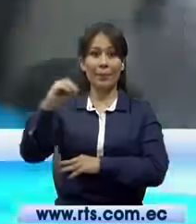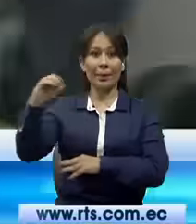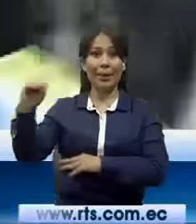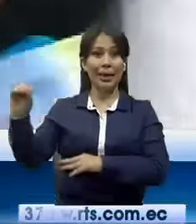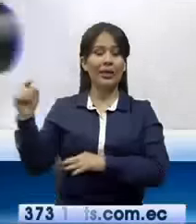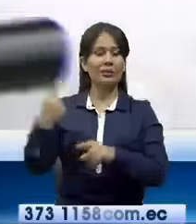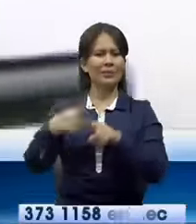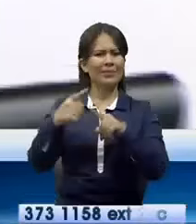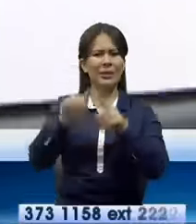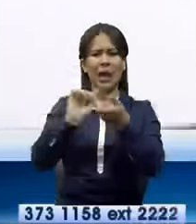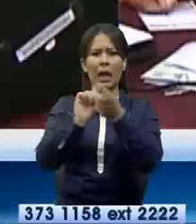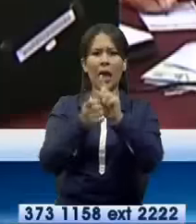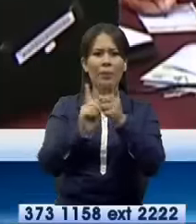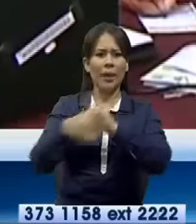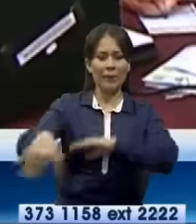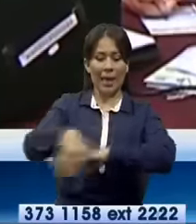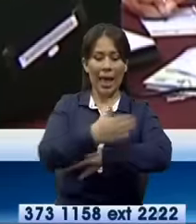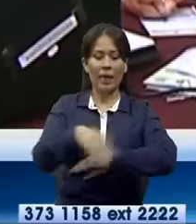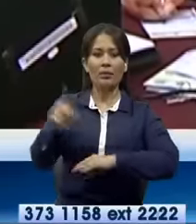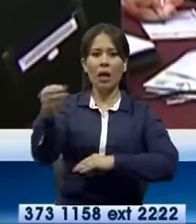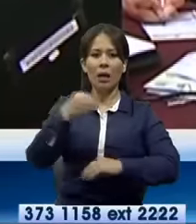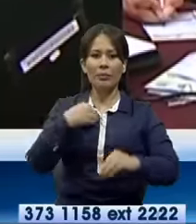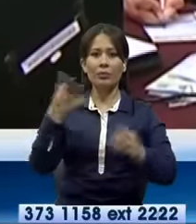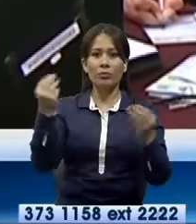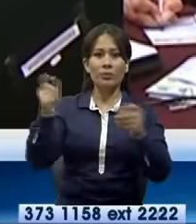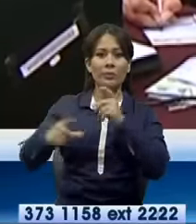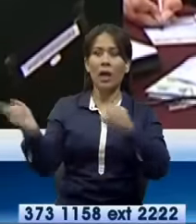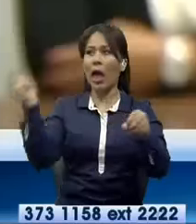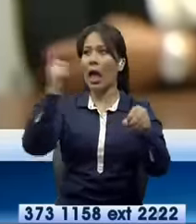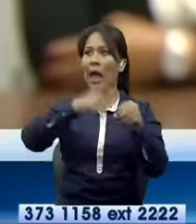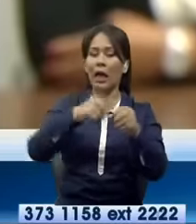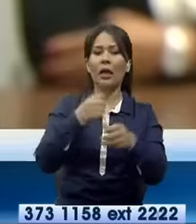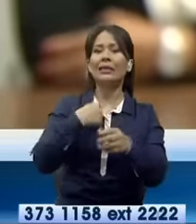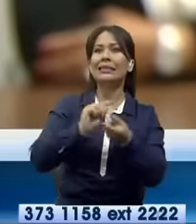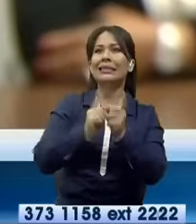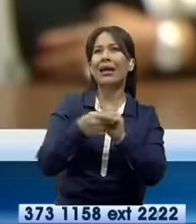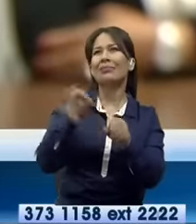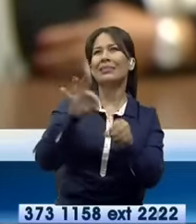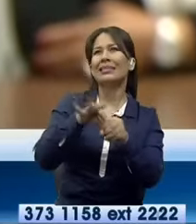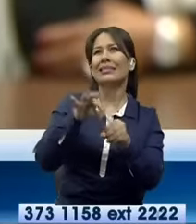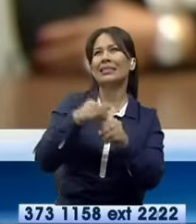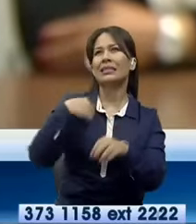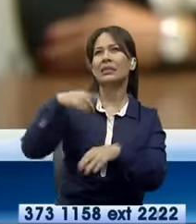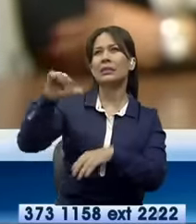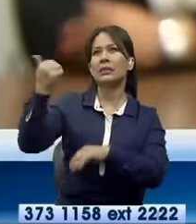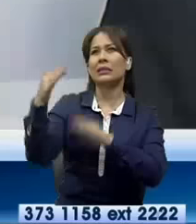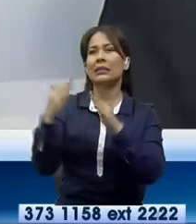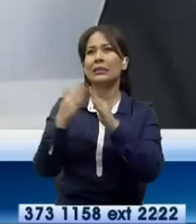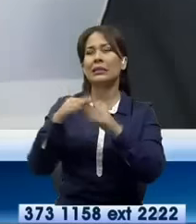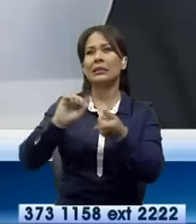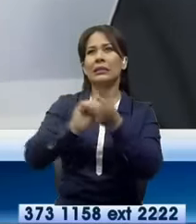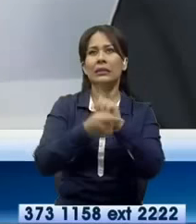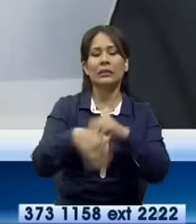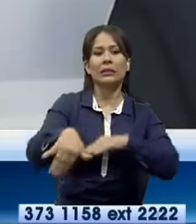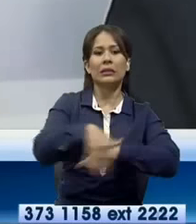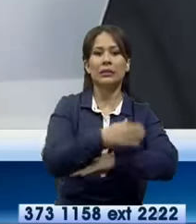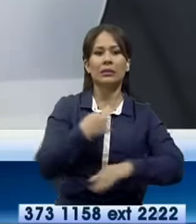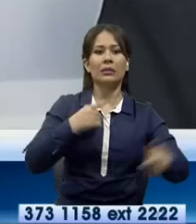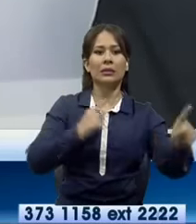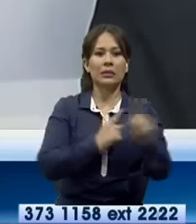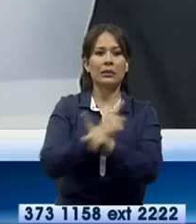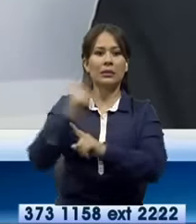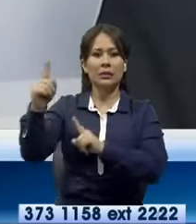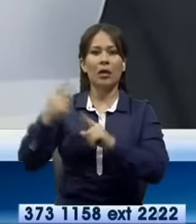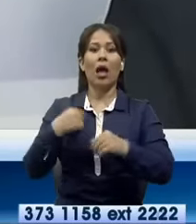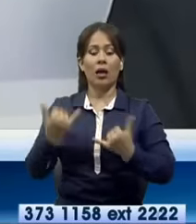459.870 cambios de domicilio, la definición del padrón y las cuatro circunscripciones electorales, que es un tema medular y sustancial